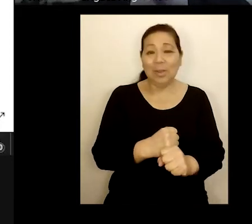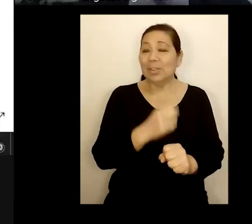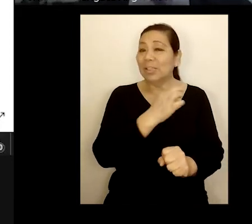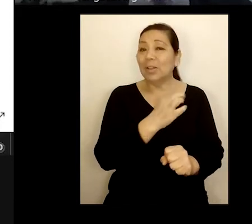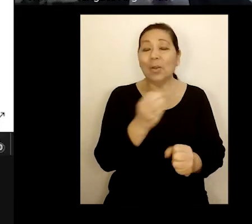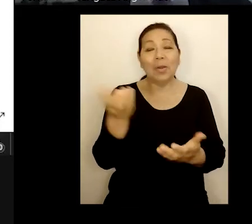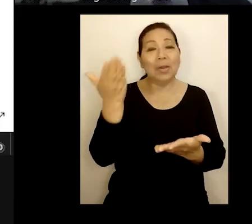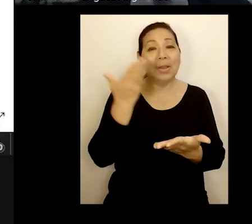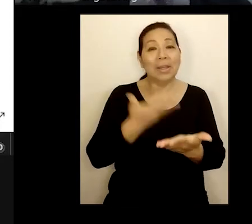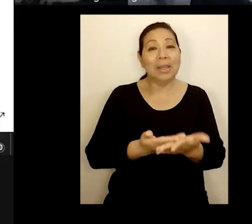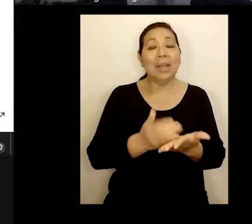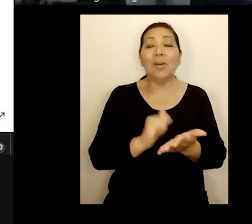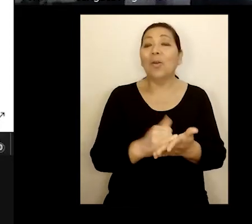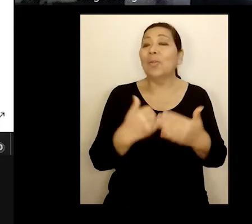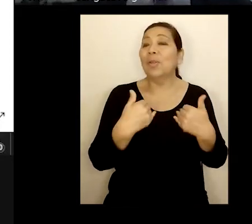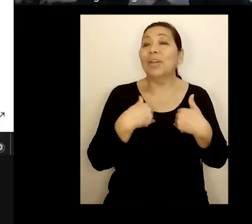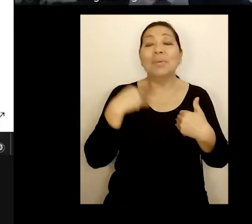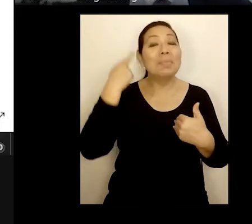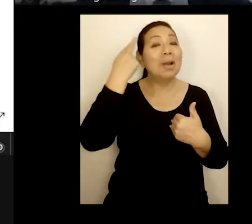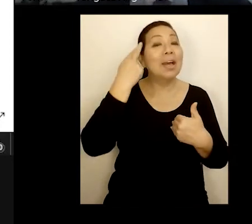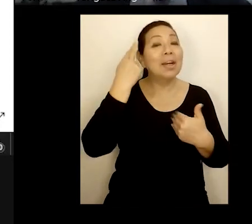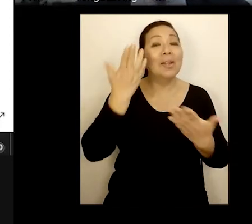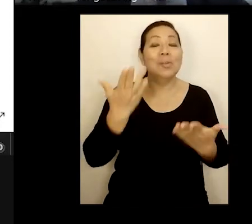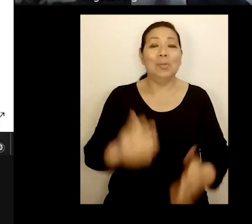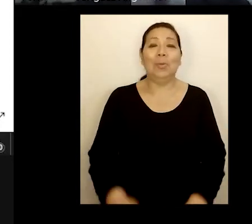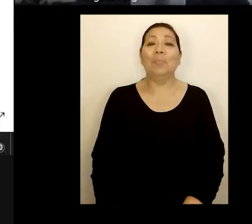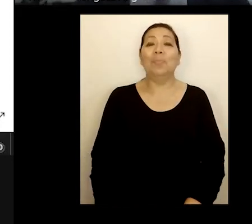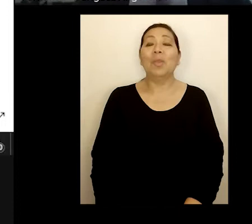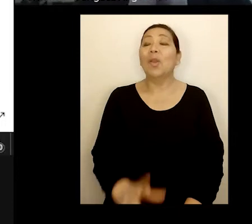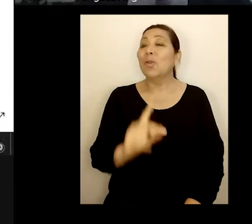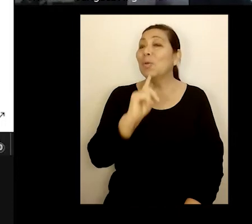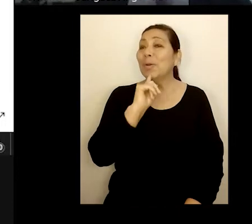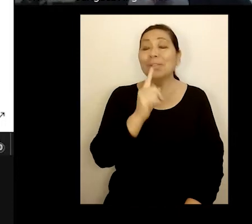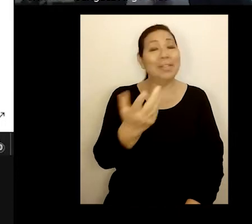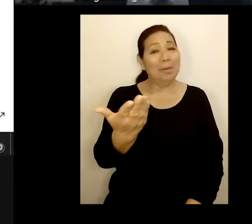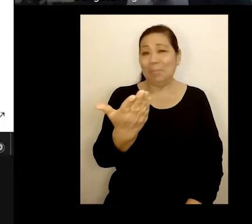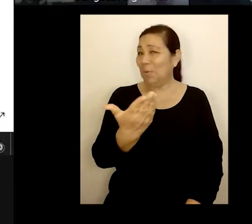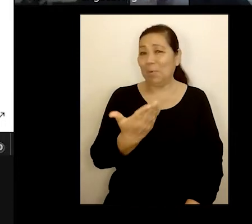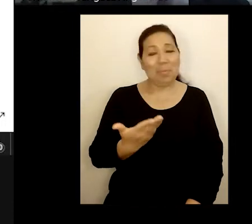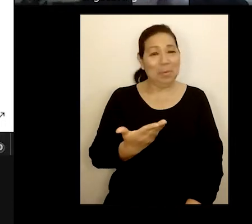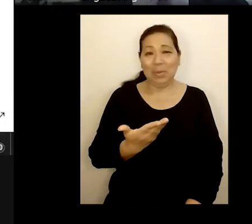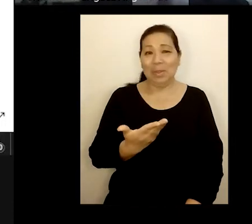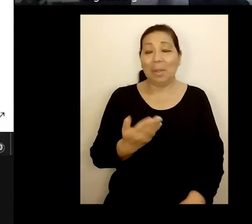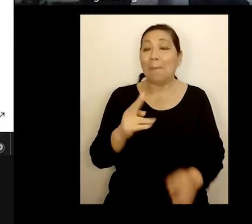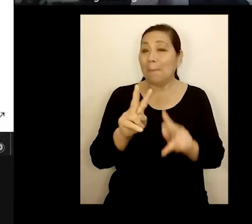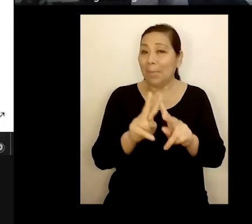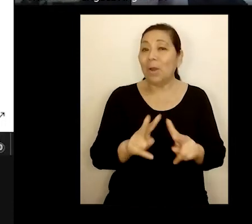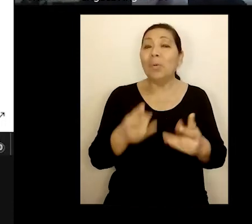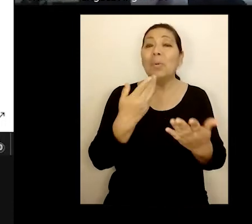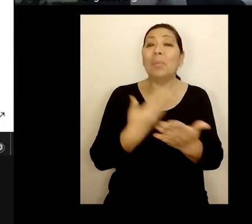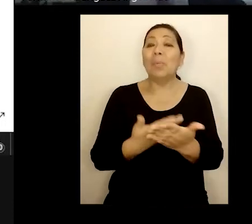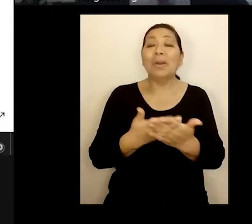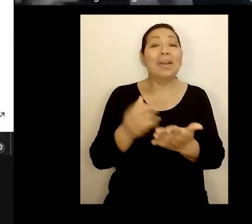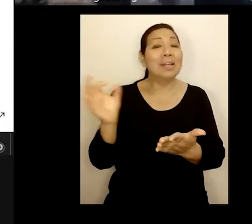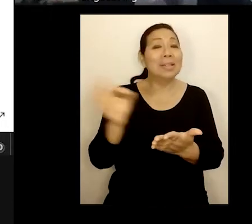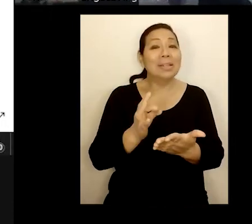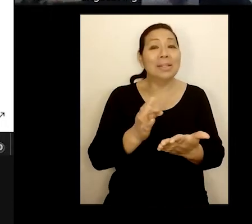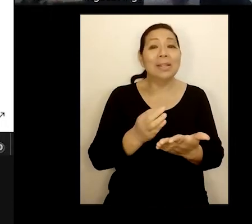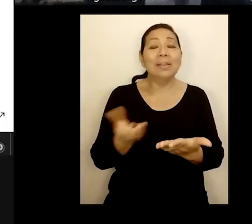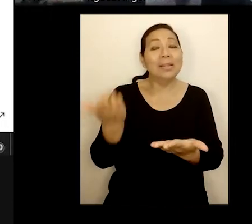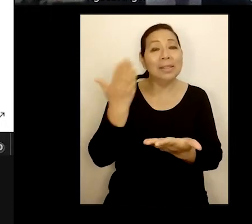si no consideráramos que no tenemos la razón. No estamos pidiendo que ustedes valoren el medio probatorio, ni siquiera